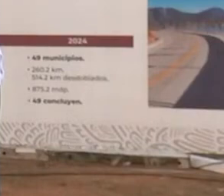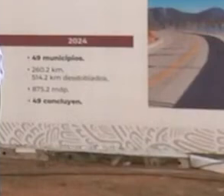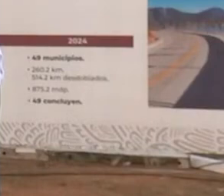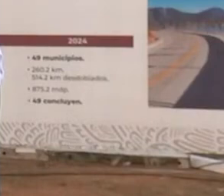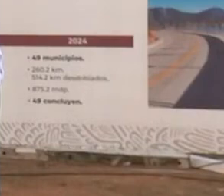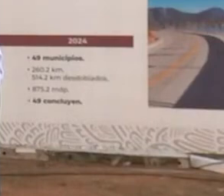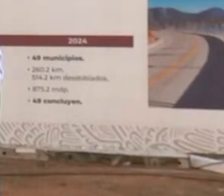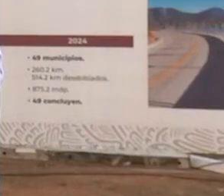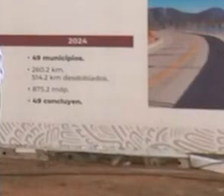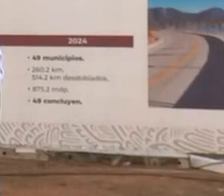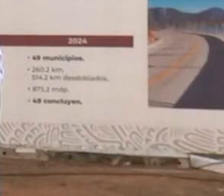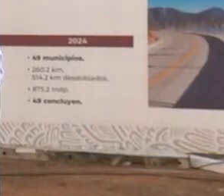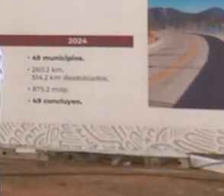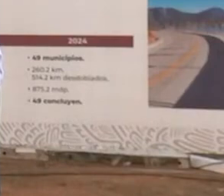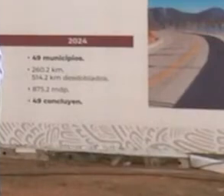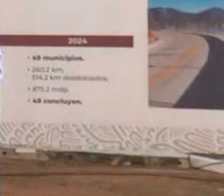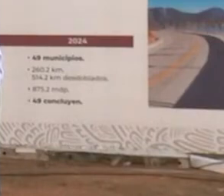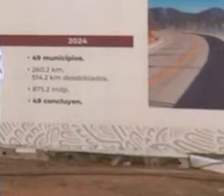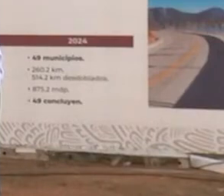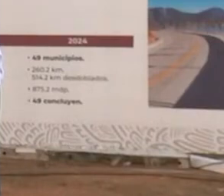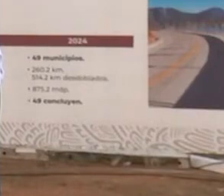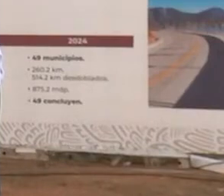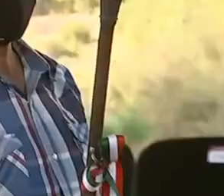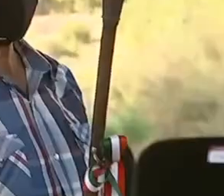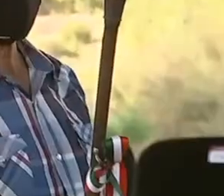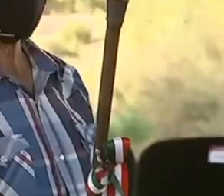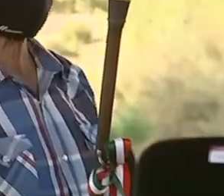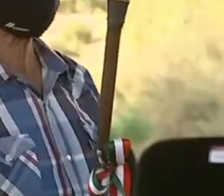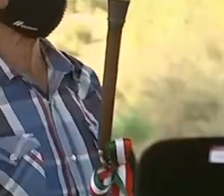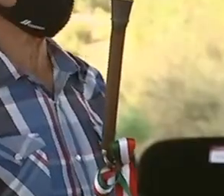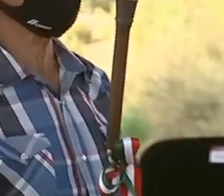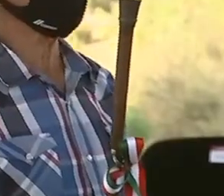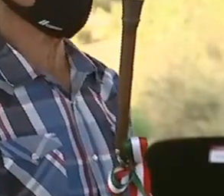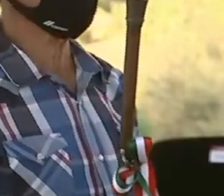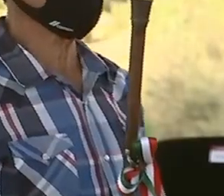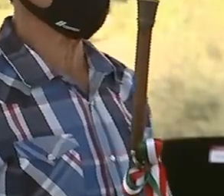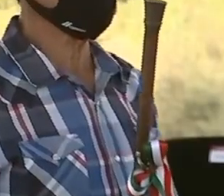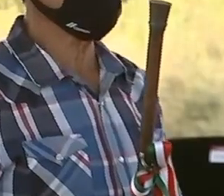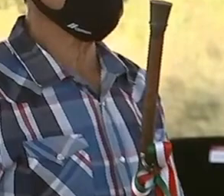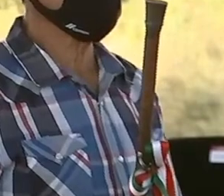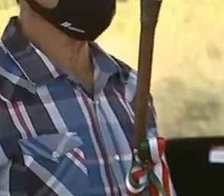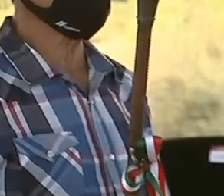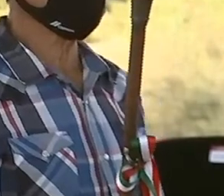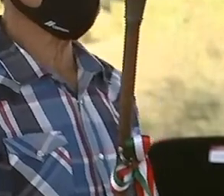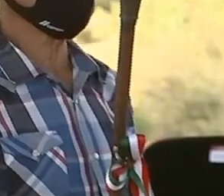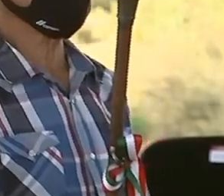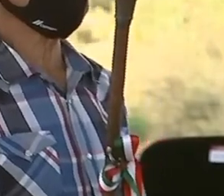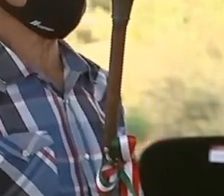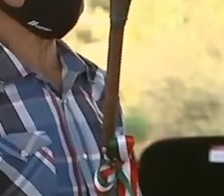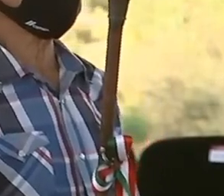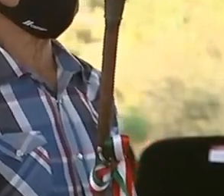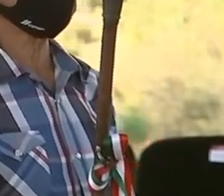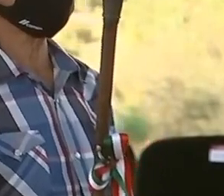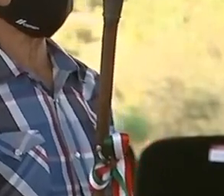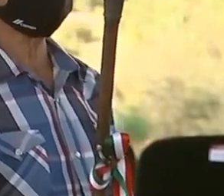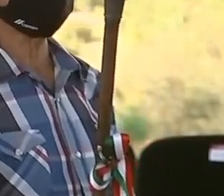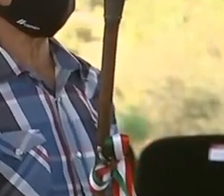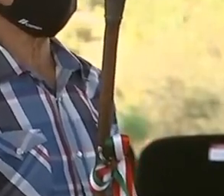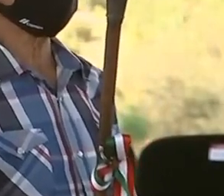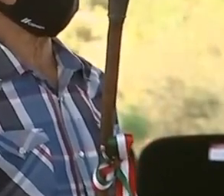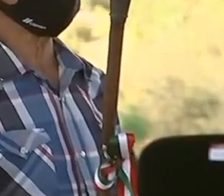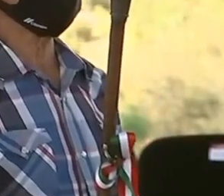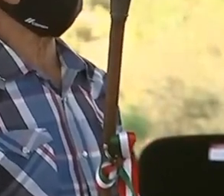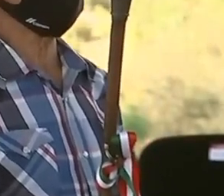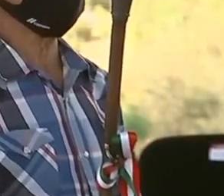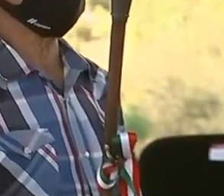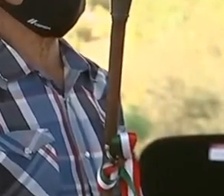faltaría para los siguientes años lo que aquí se señala en términos de recursos. Por supuesto, esto se puede